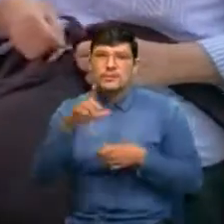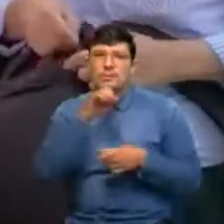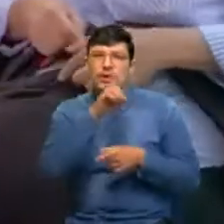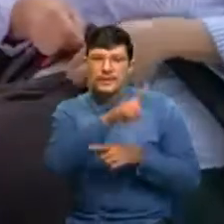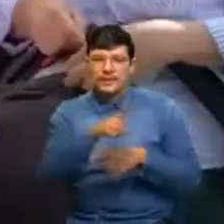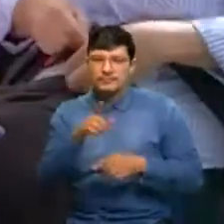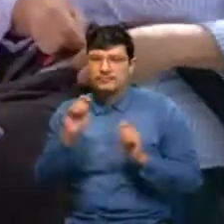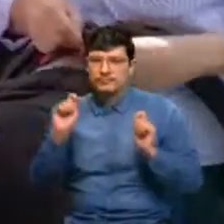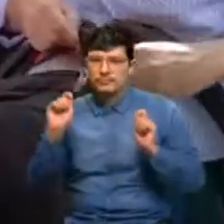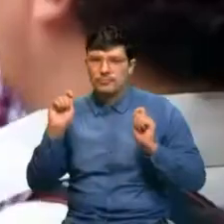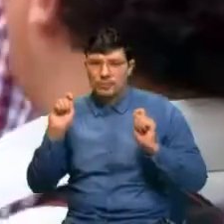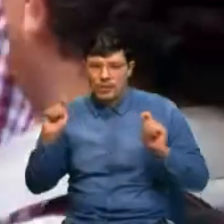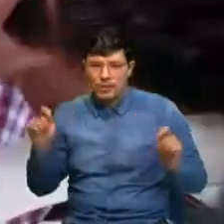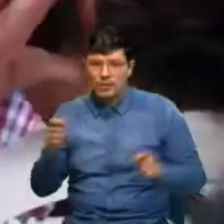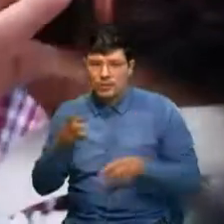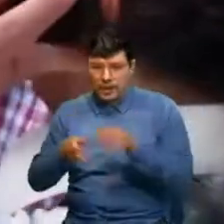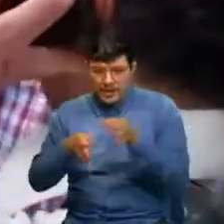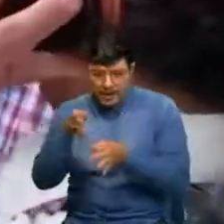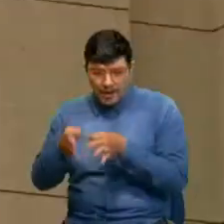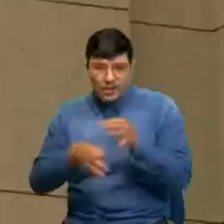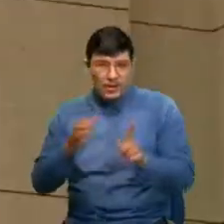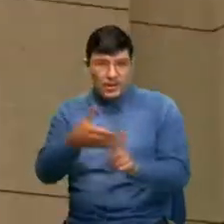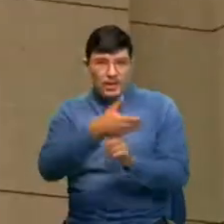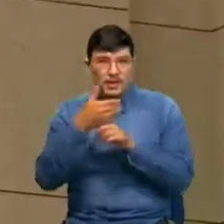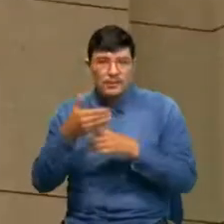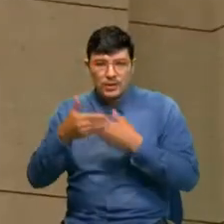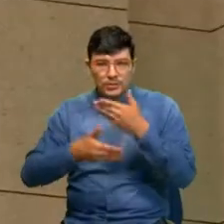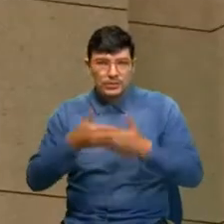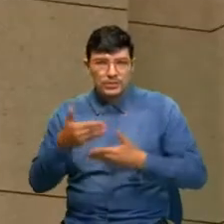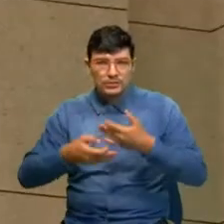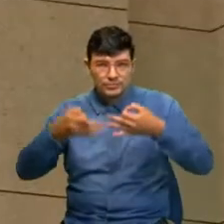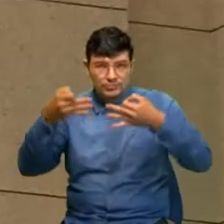el partido Lógica, Ética y Estética, quienes deben dar una terna al gobernador en los próximos días.